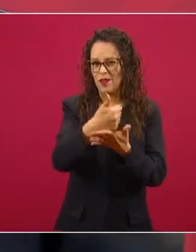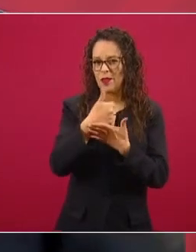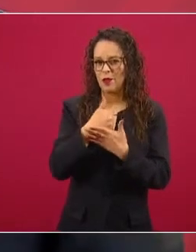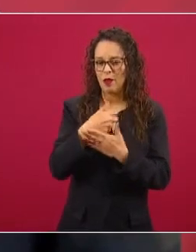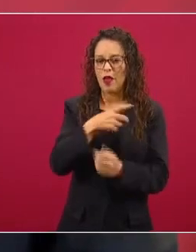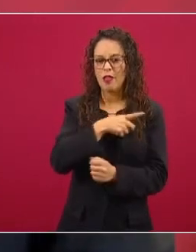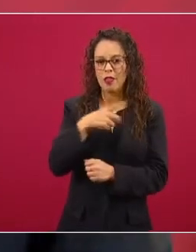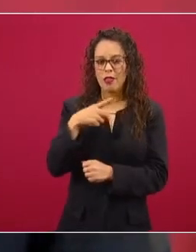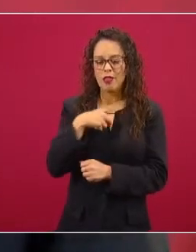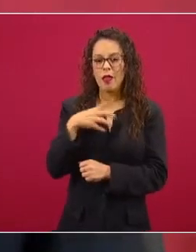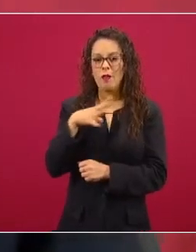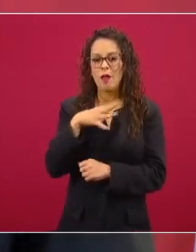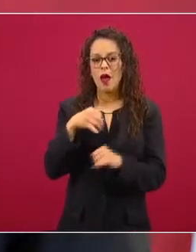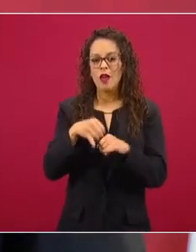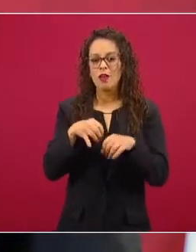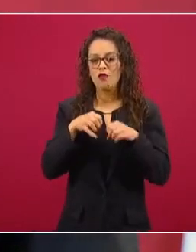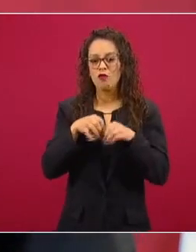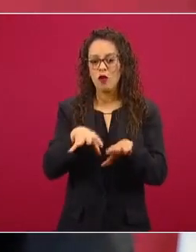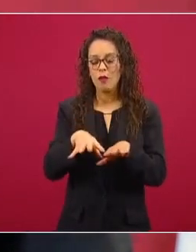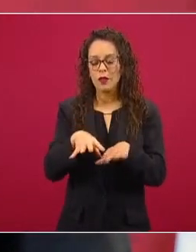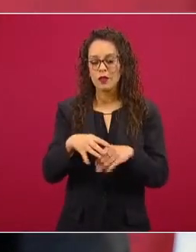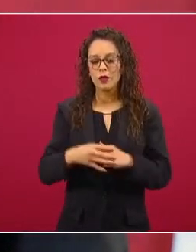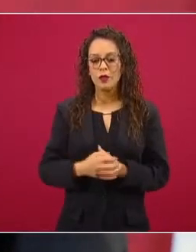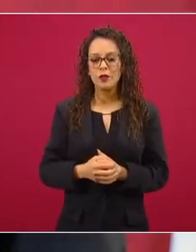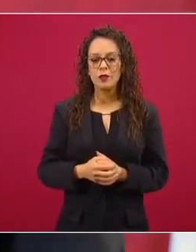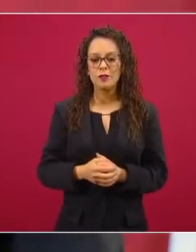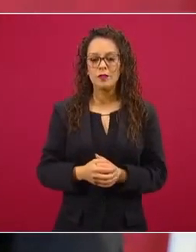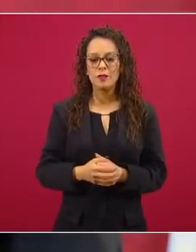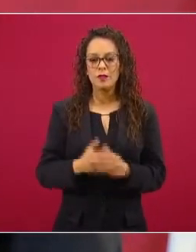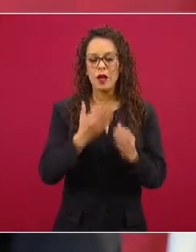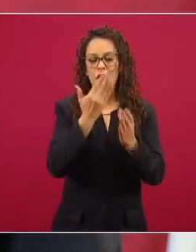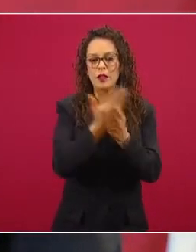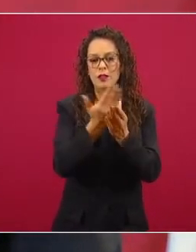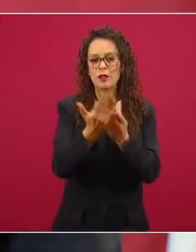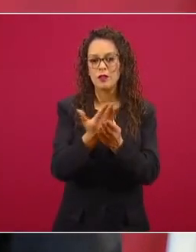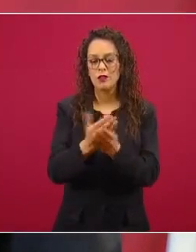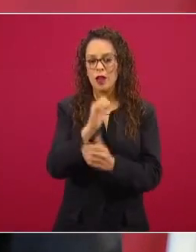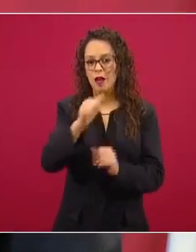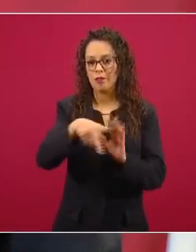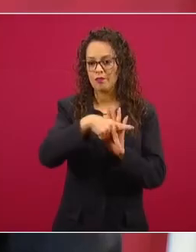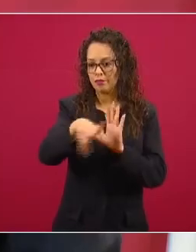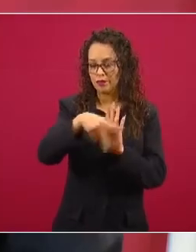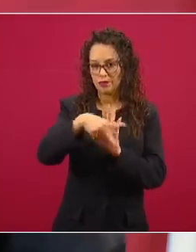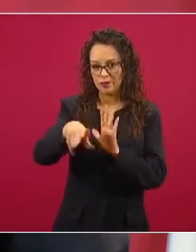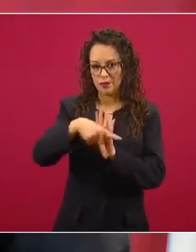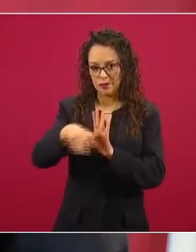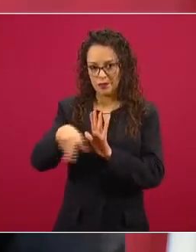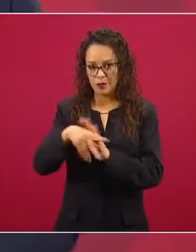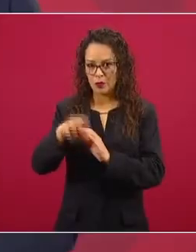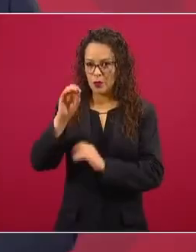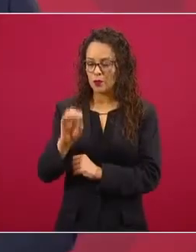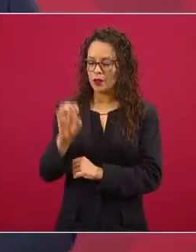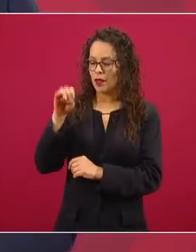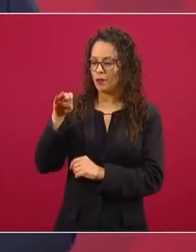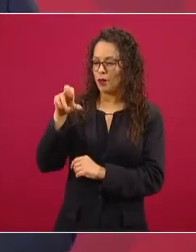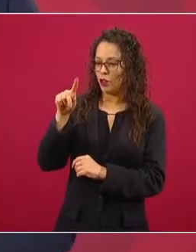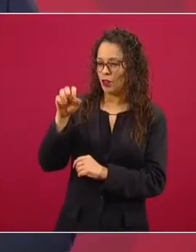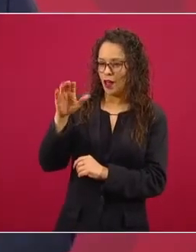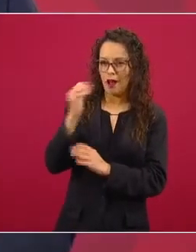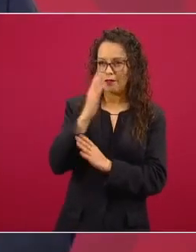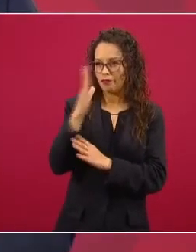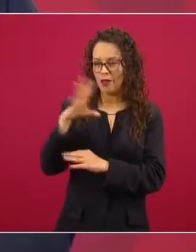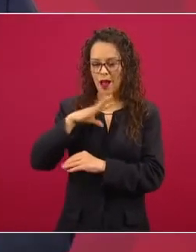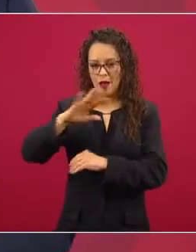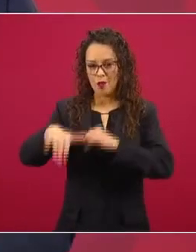en las hemerotecas o en los archivos de los periódicos. Ya ven que entonces todos los